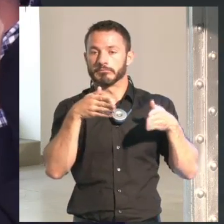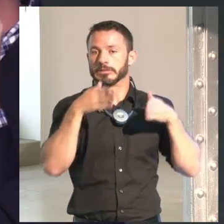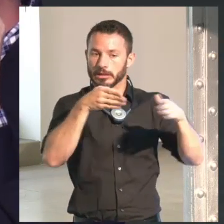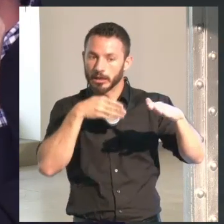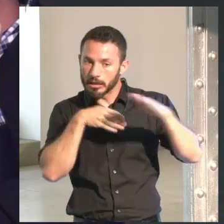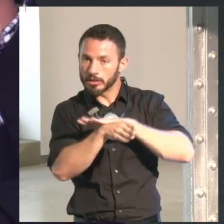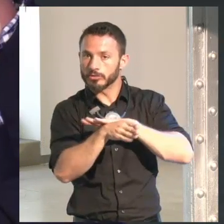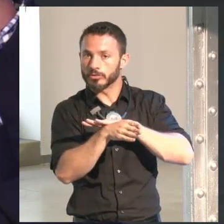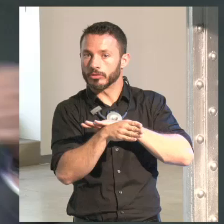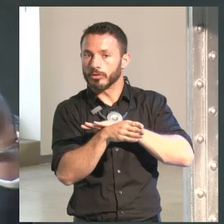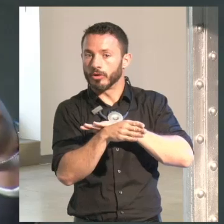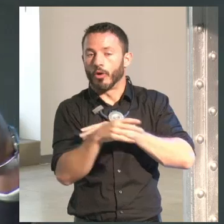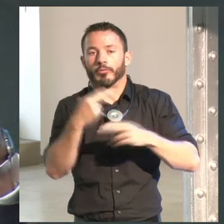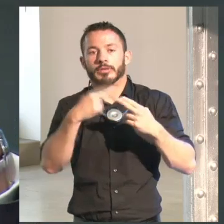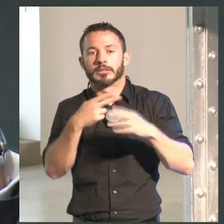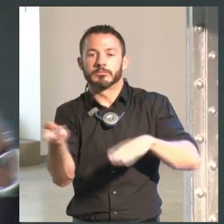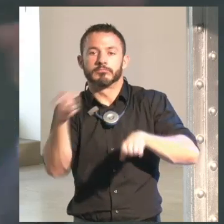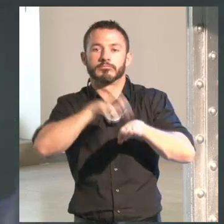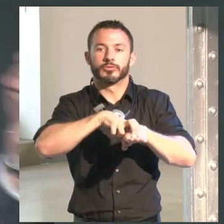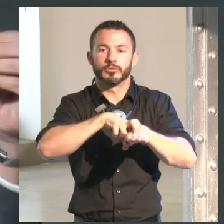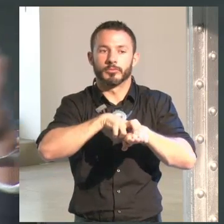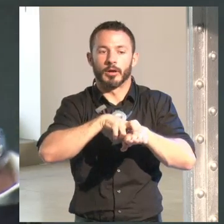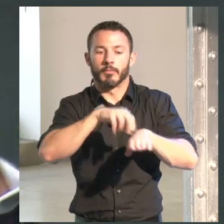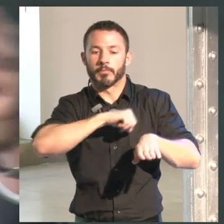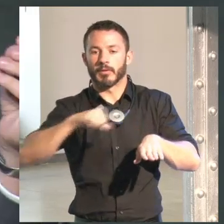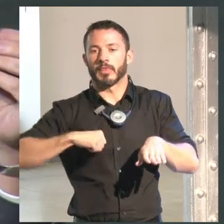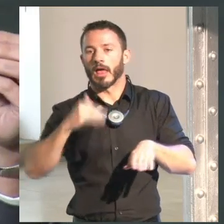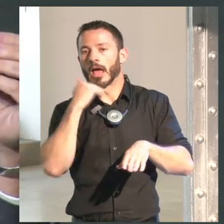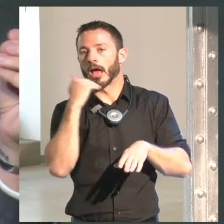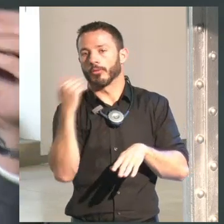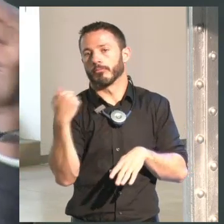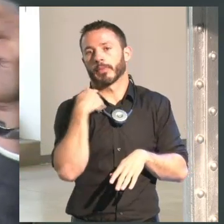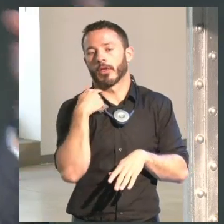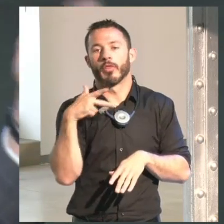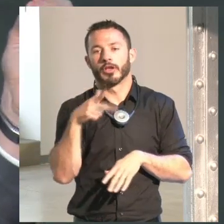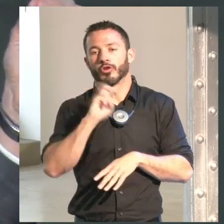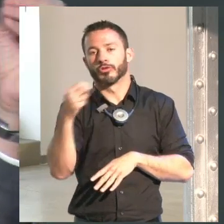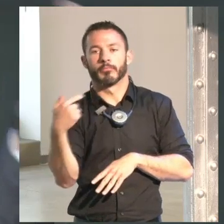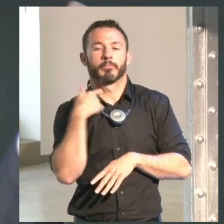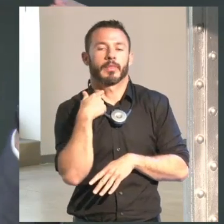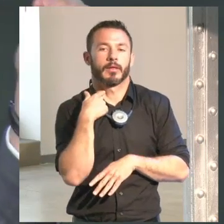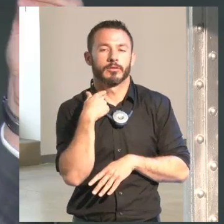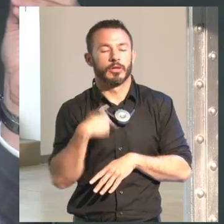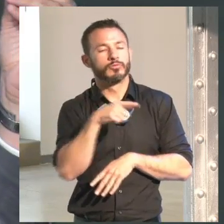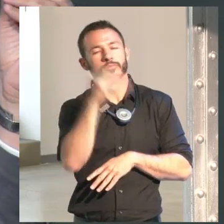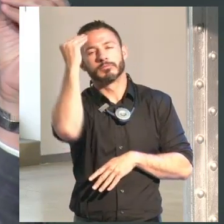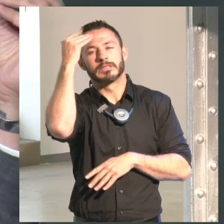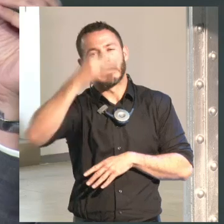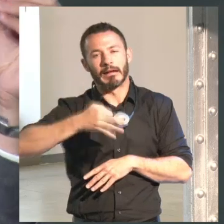que de alguna forma va a existir alguna protección de mi privacidad y otros derechos también. ¿Tú realmente crees